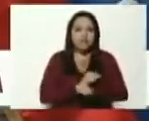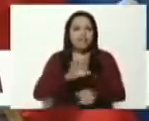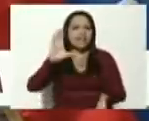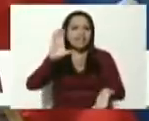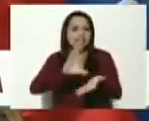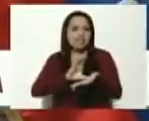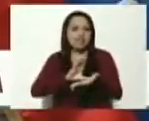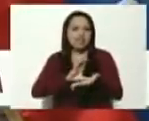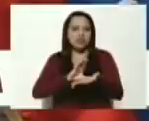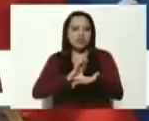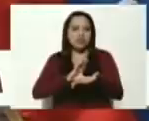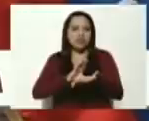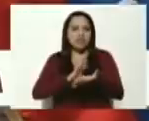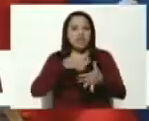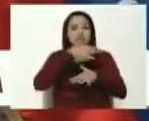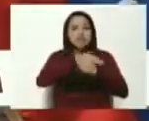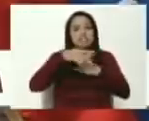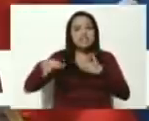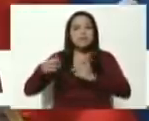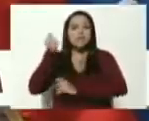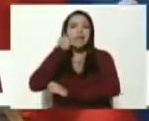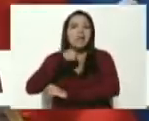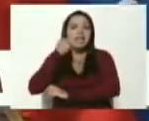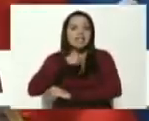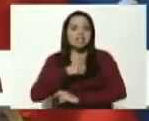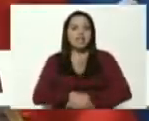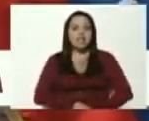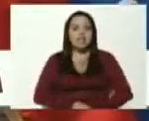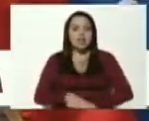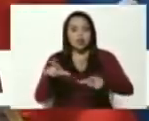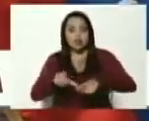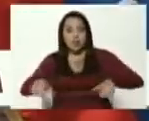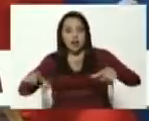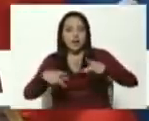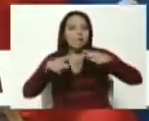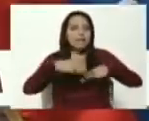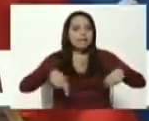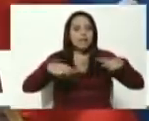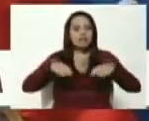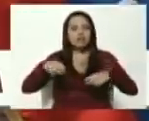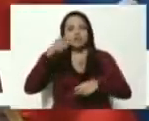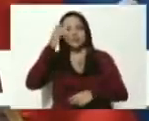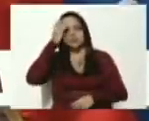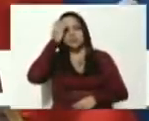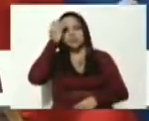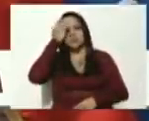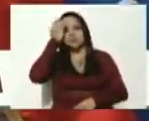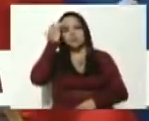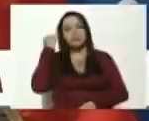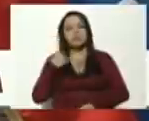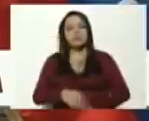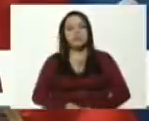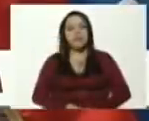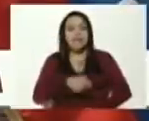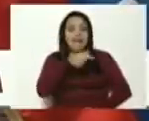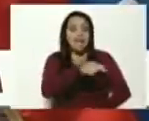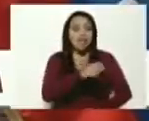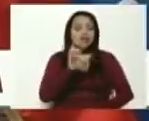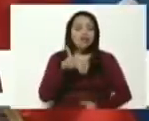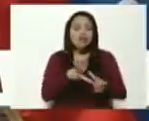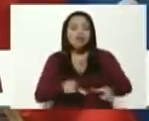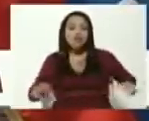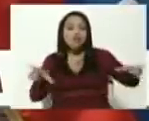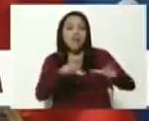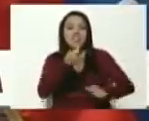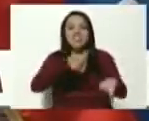centro del municipio Valencia. Lugar de la investigación reveló que funge como centro de explotación